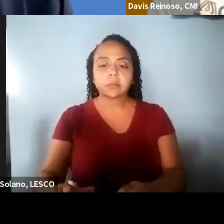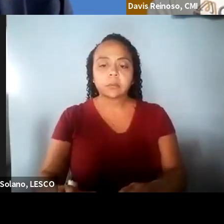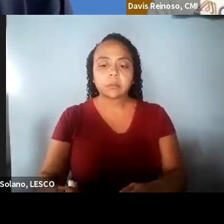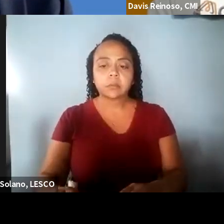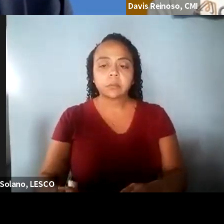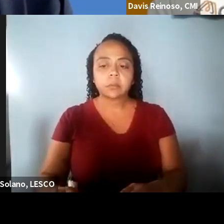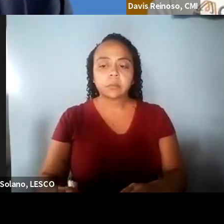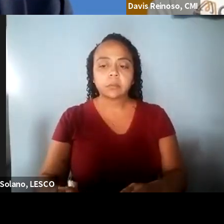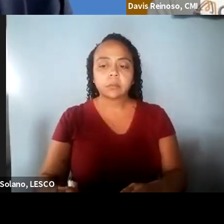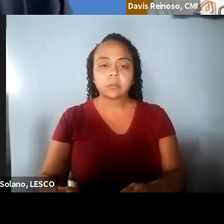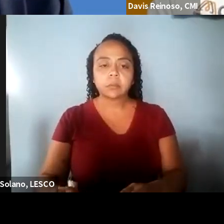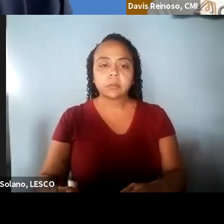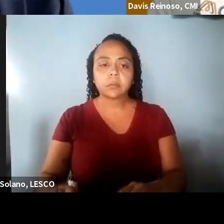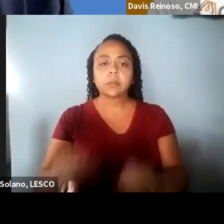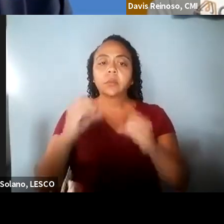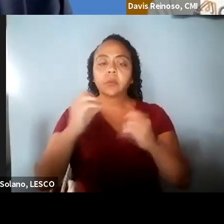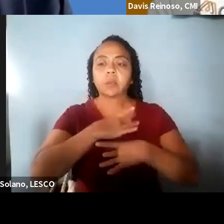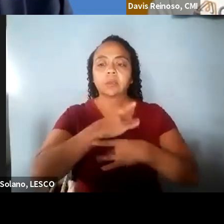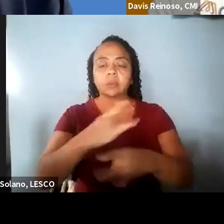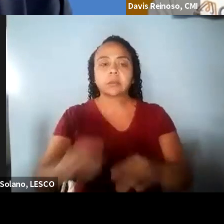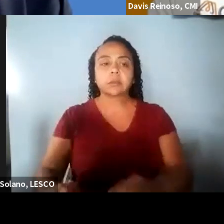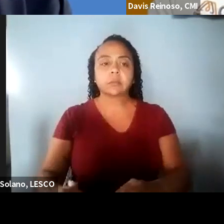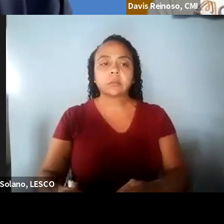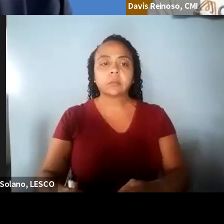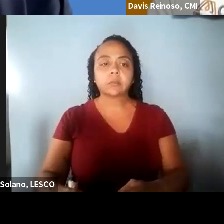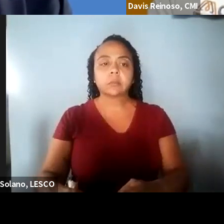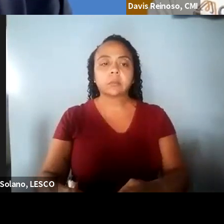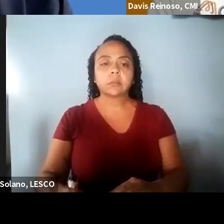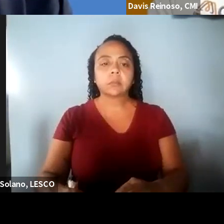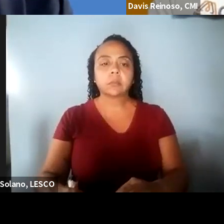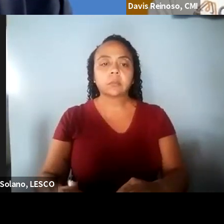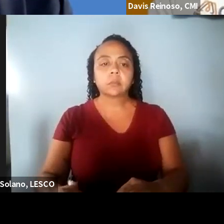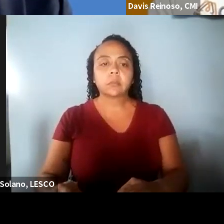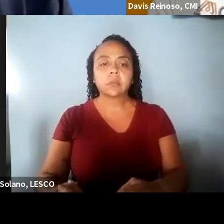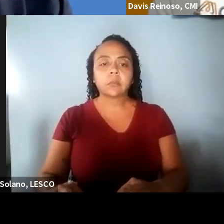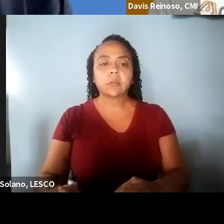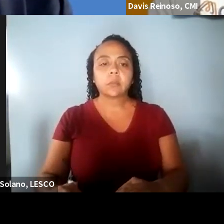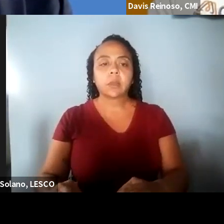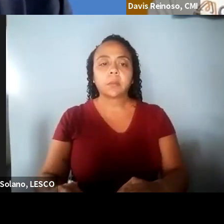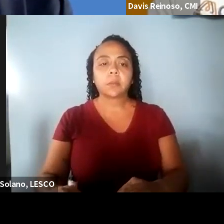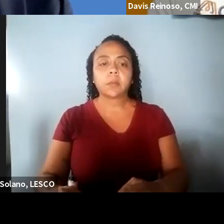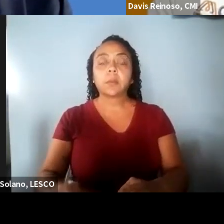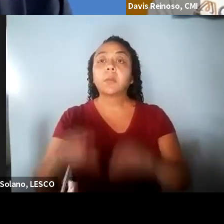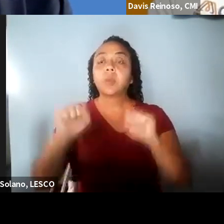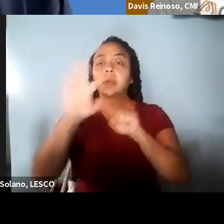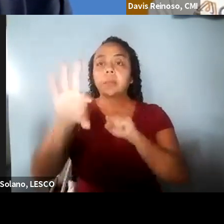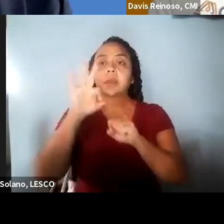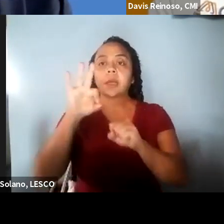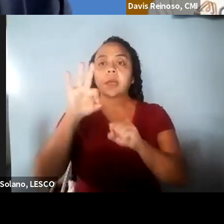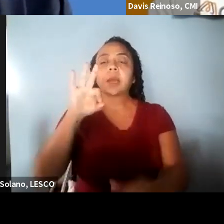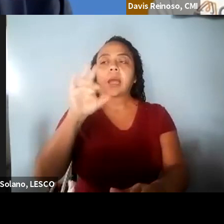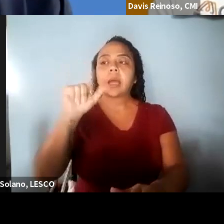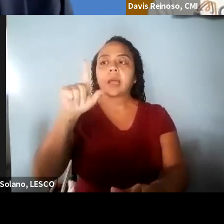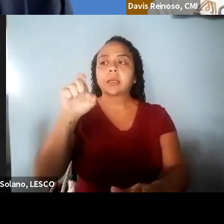me parece muy interesante poder invitar al señor alexander solís por parte de la cnn para que